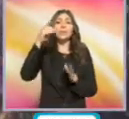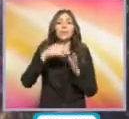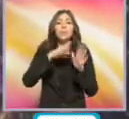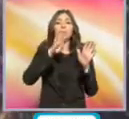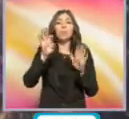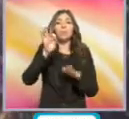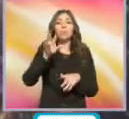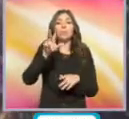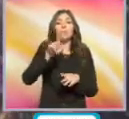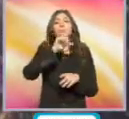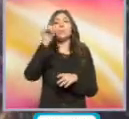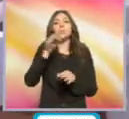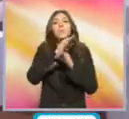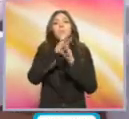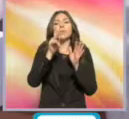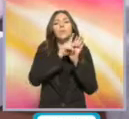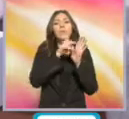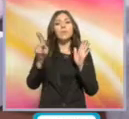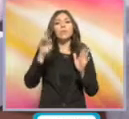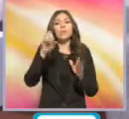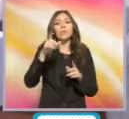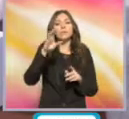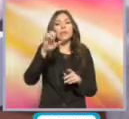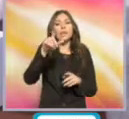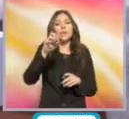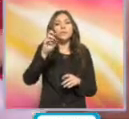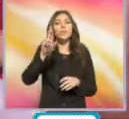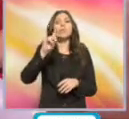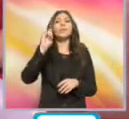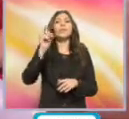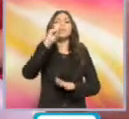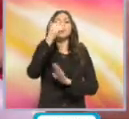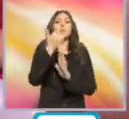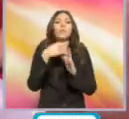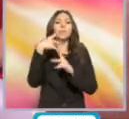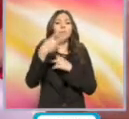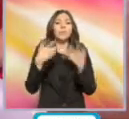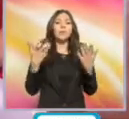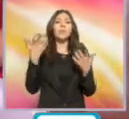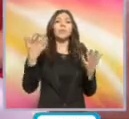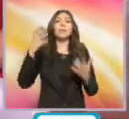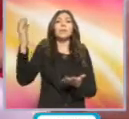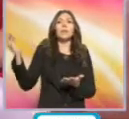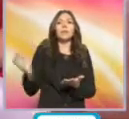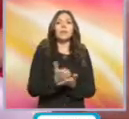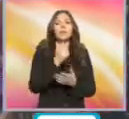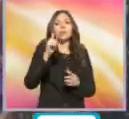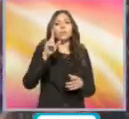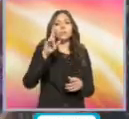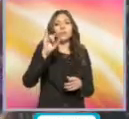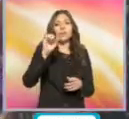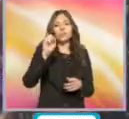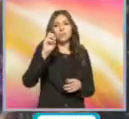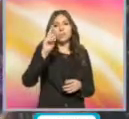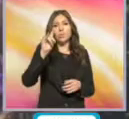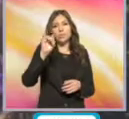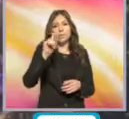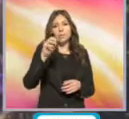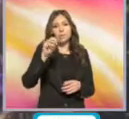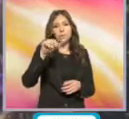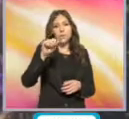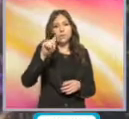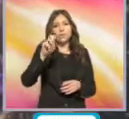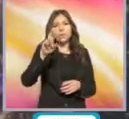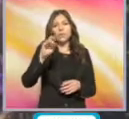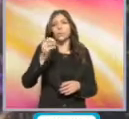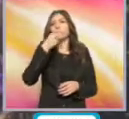la convocatoria en el periódico Excelsior para los proyectos que la van a construir. Lo gana el proyecto de Luis Ortiz Monasterio.